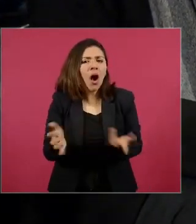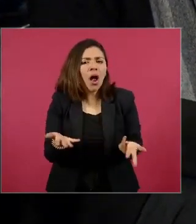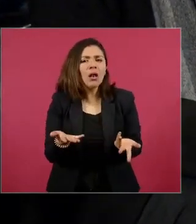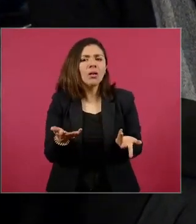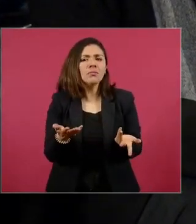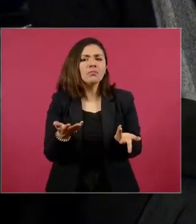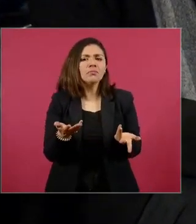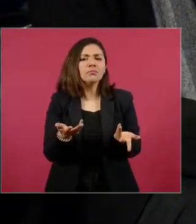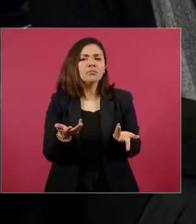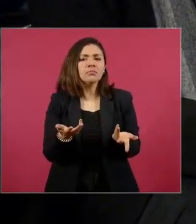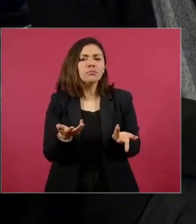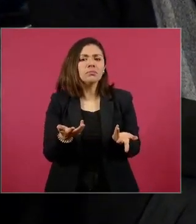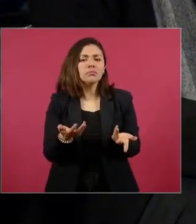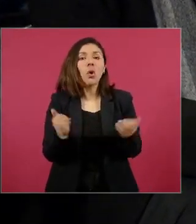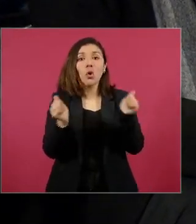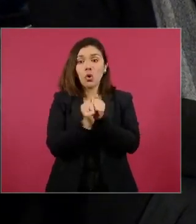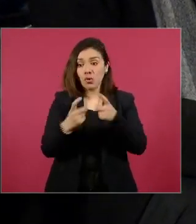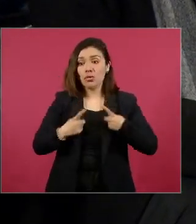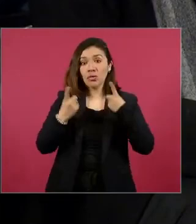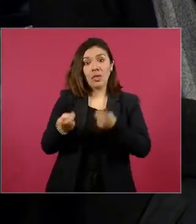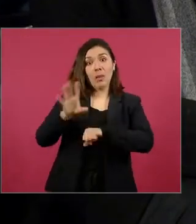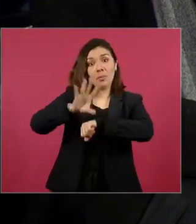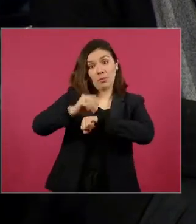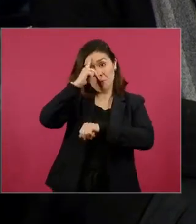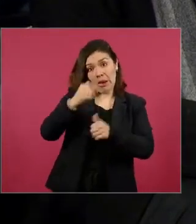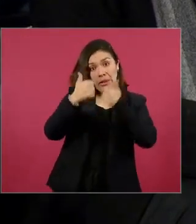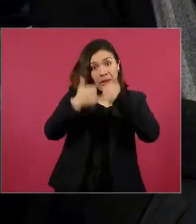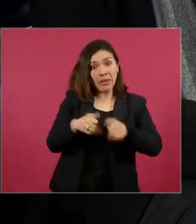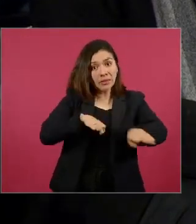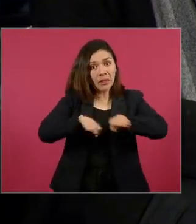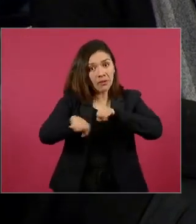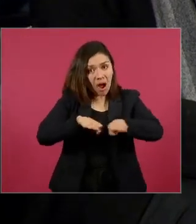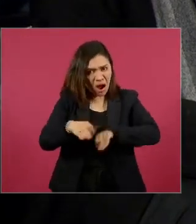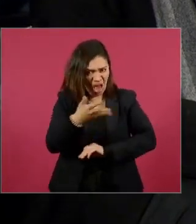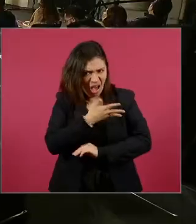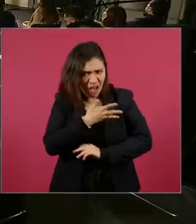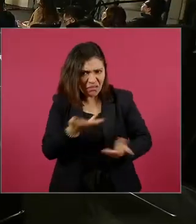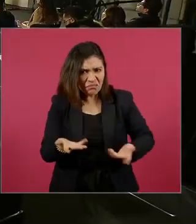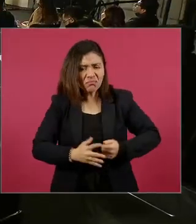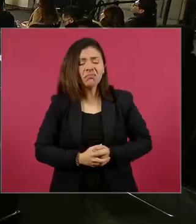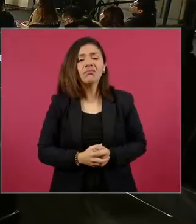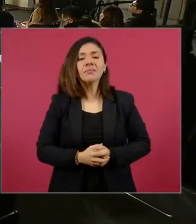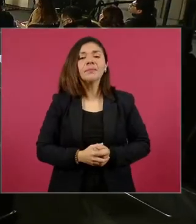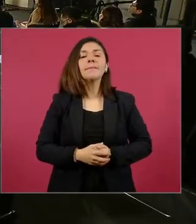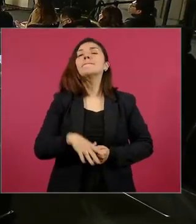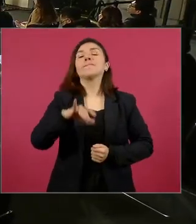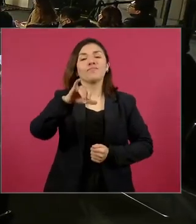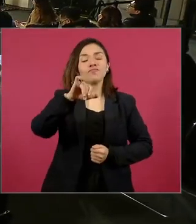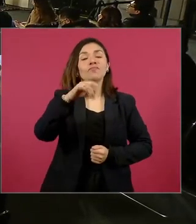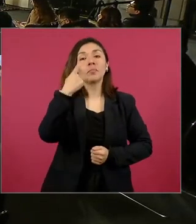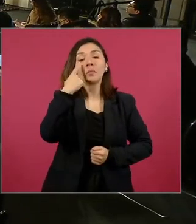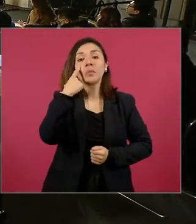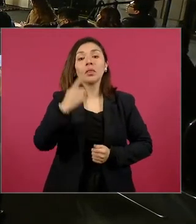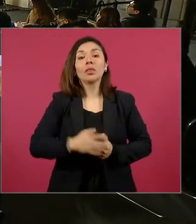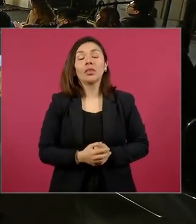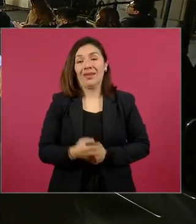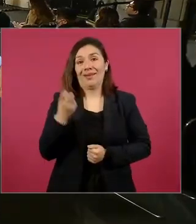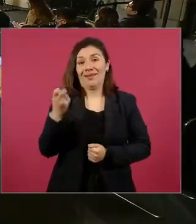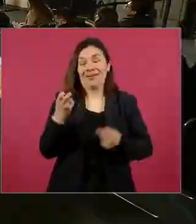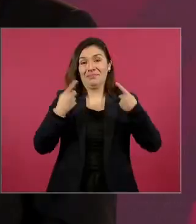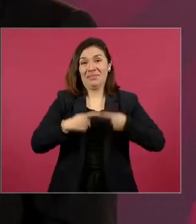estas permisos de trabajo? Sí, en el caso de esta